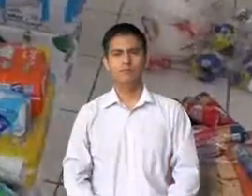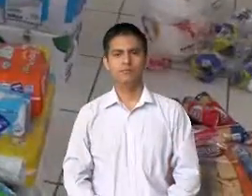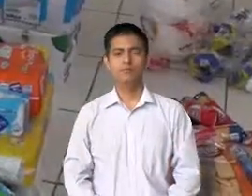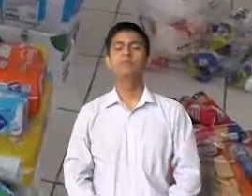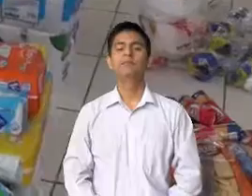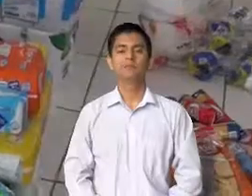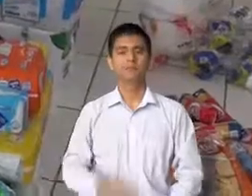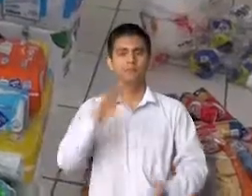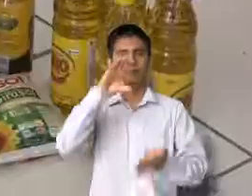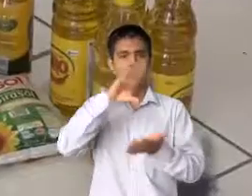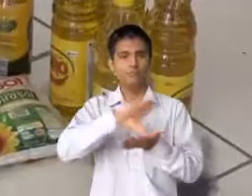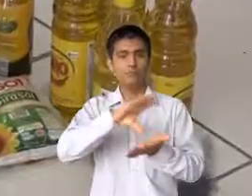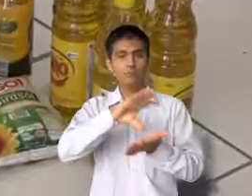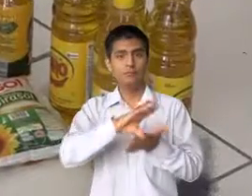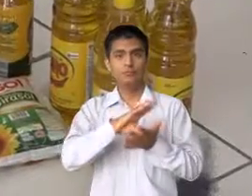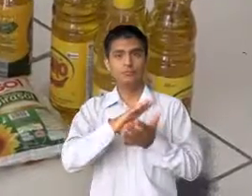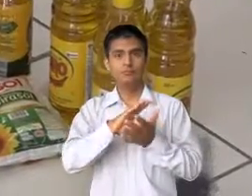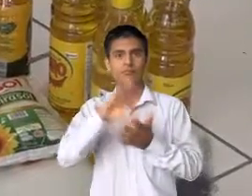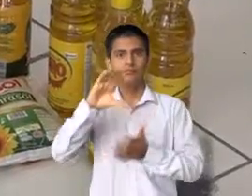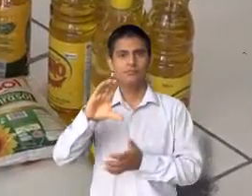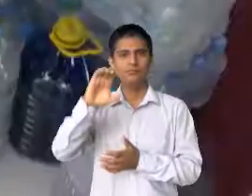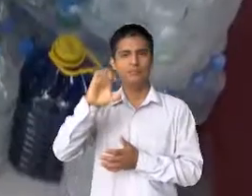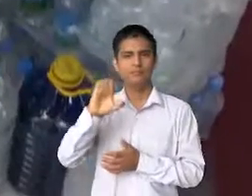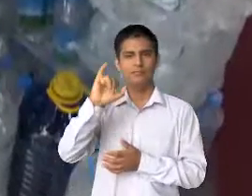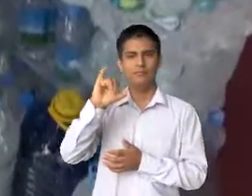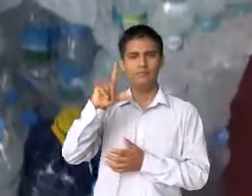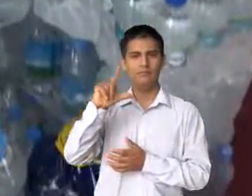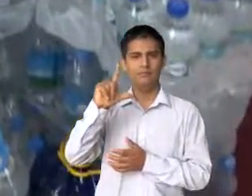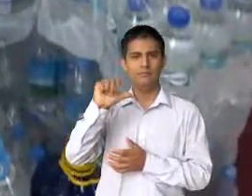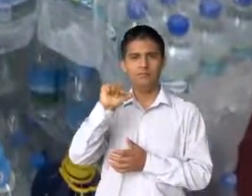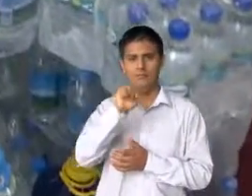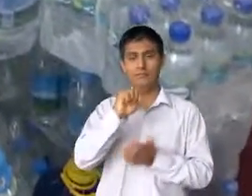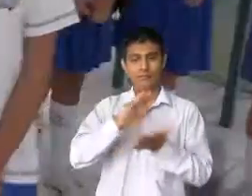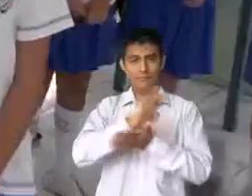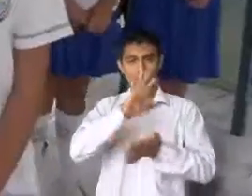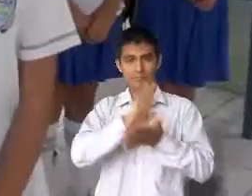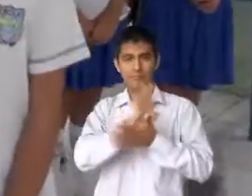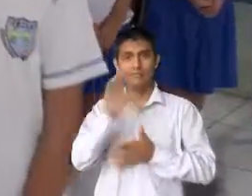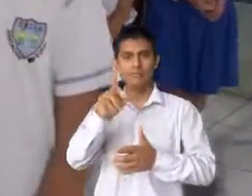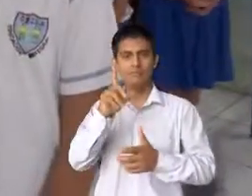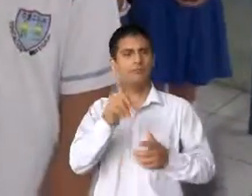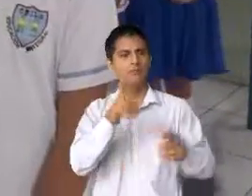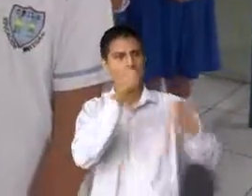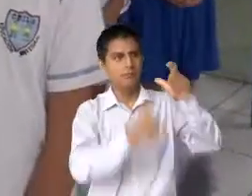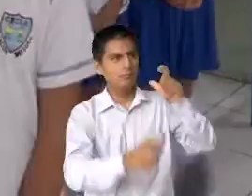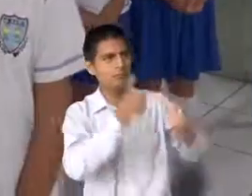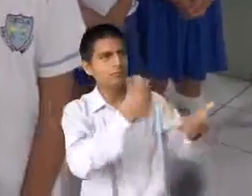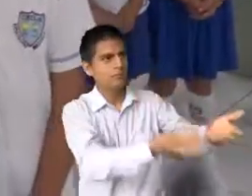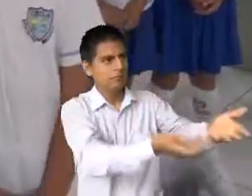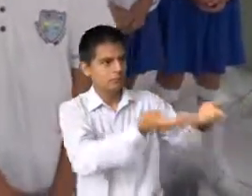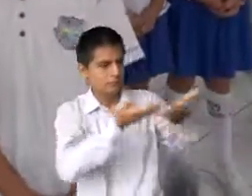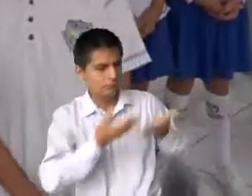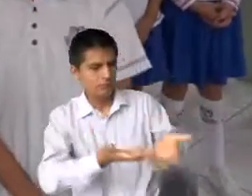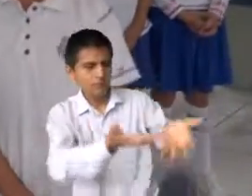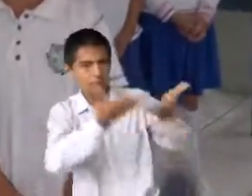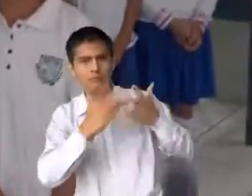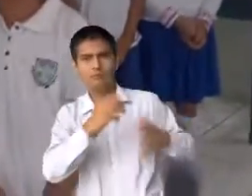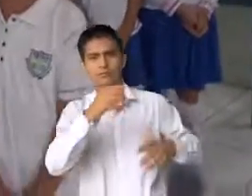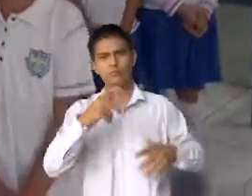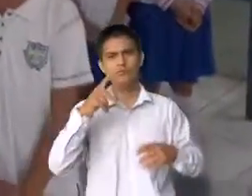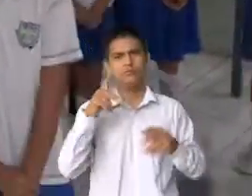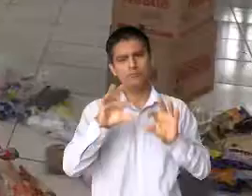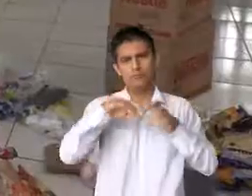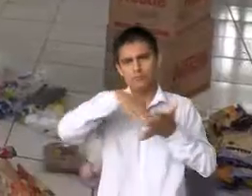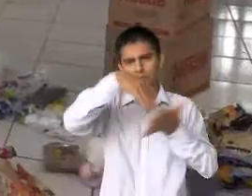En el Centro de Educación Inicial Lago Agrio Ceila, entregó donaciones que hicieron los estudiantes, padres de familia y docentes del plantel.